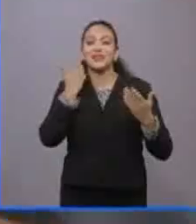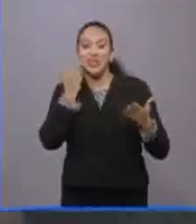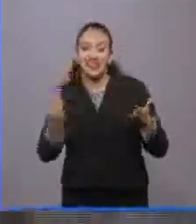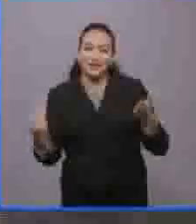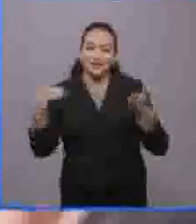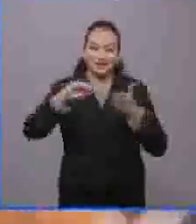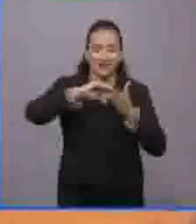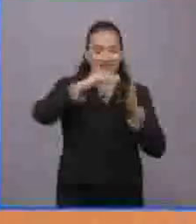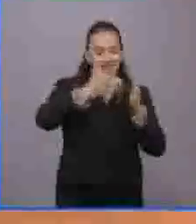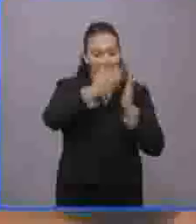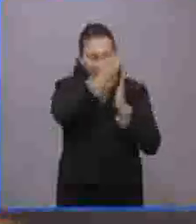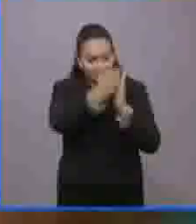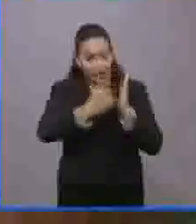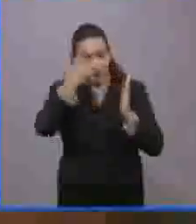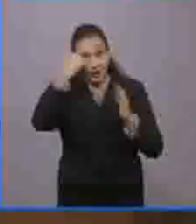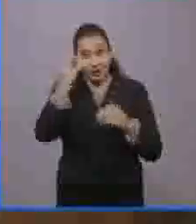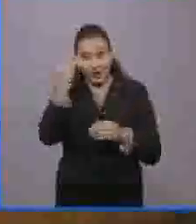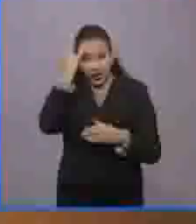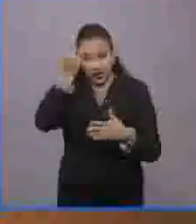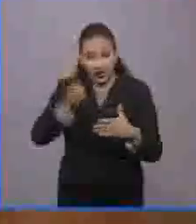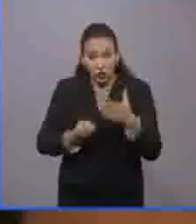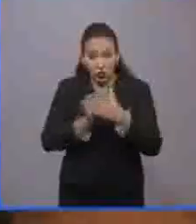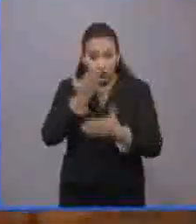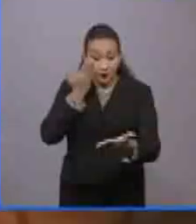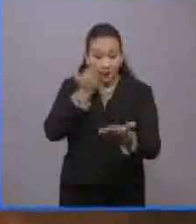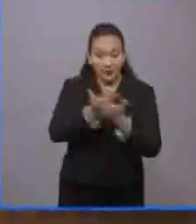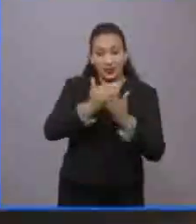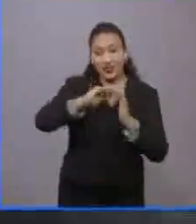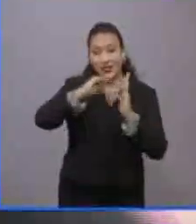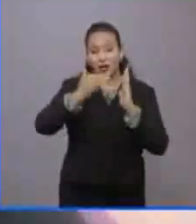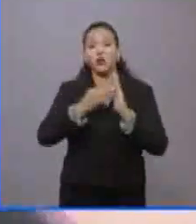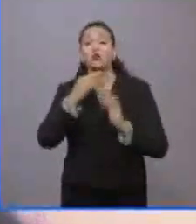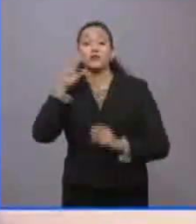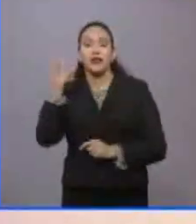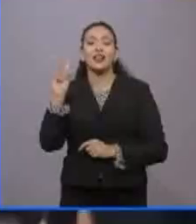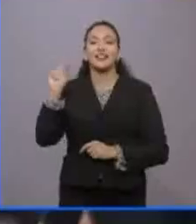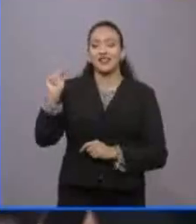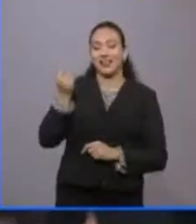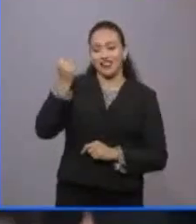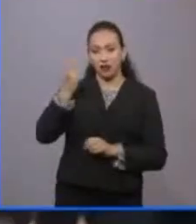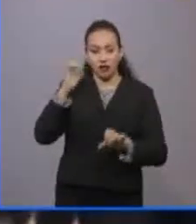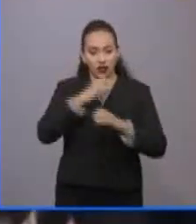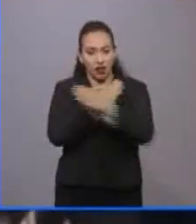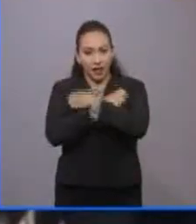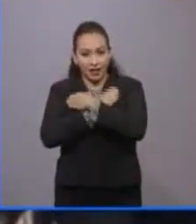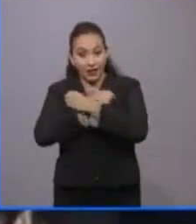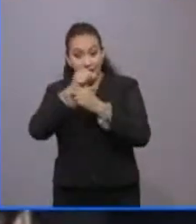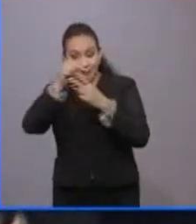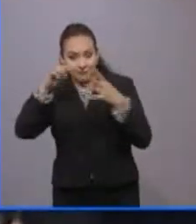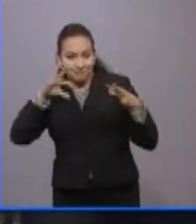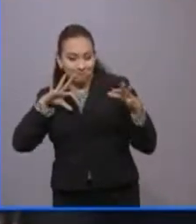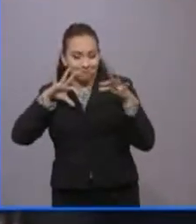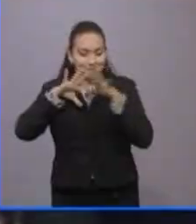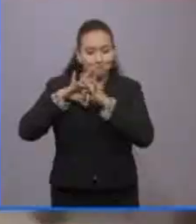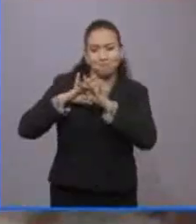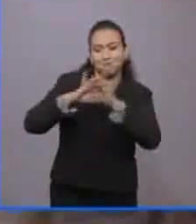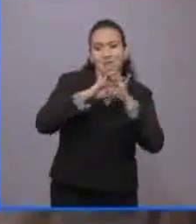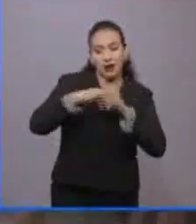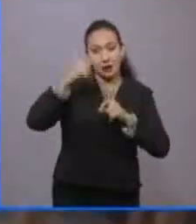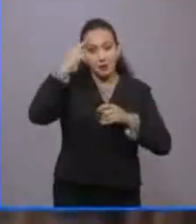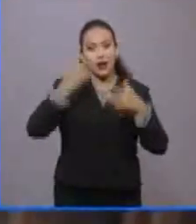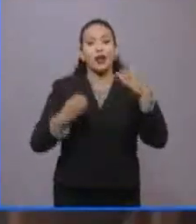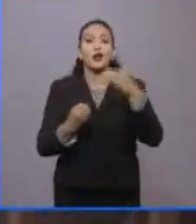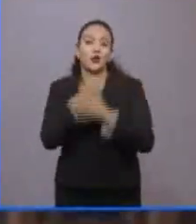estrategias donde la innovación, la visión estratégica y la tecnología educativa convergen para fortalecer los pilares de la nueva